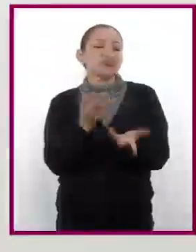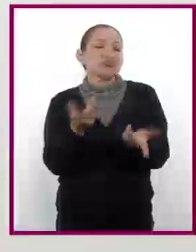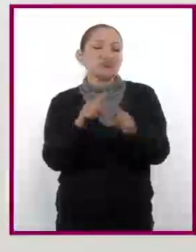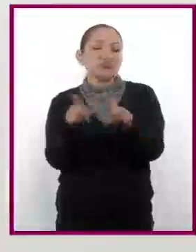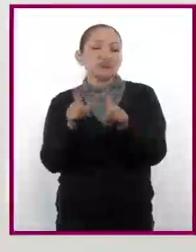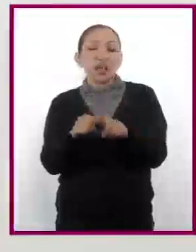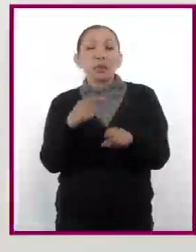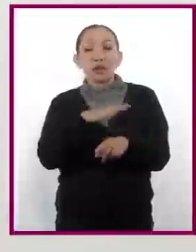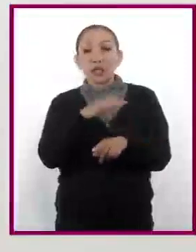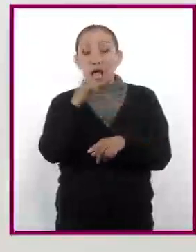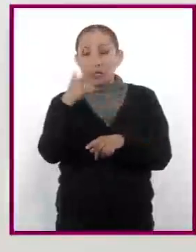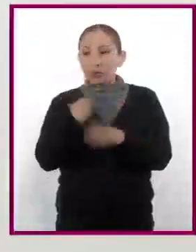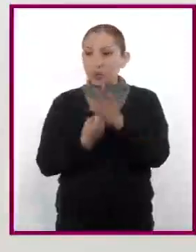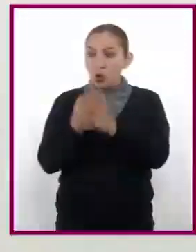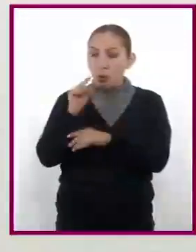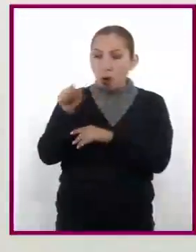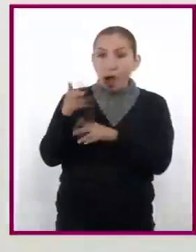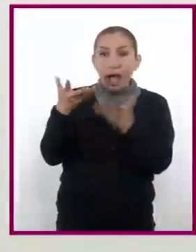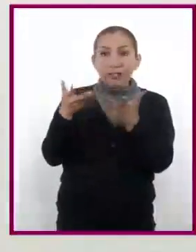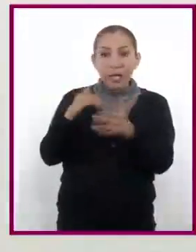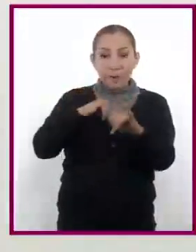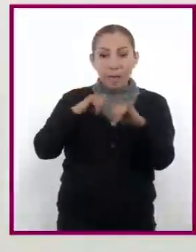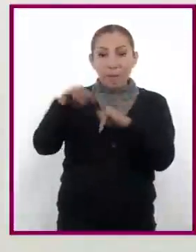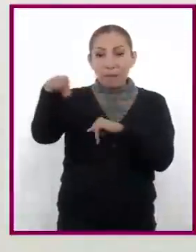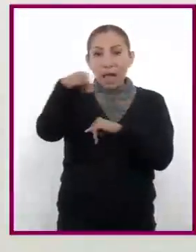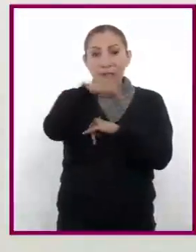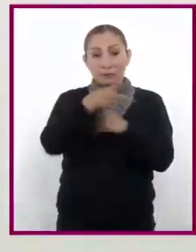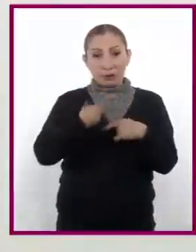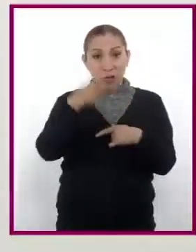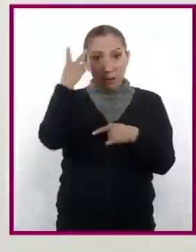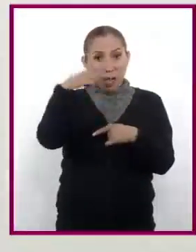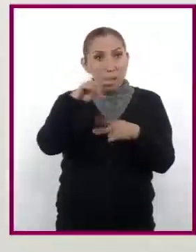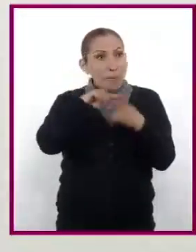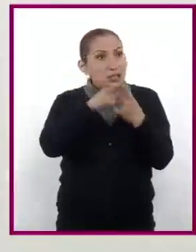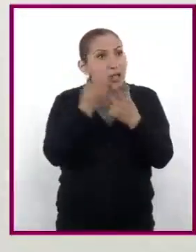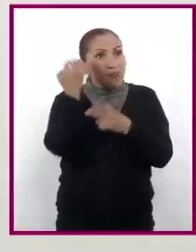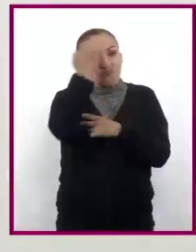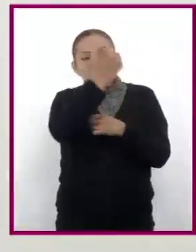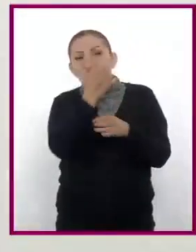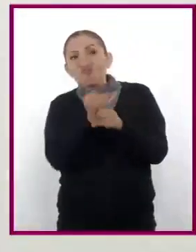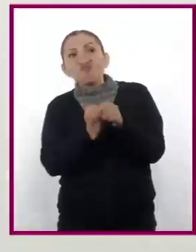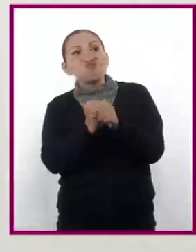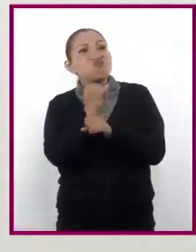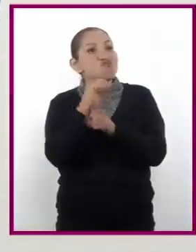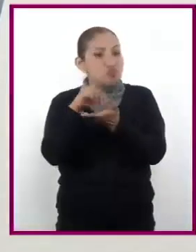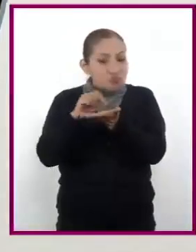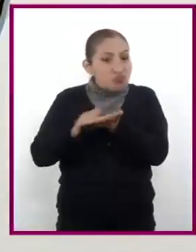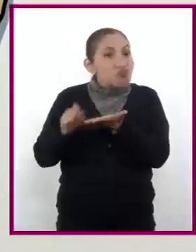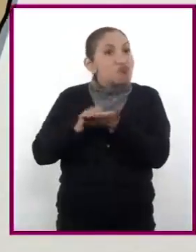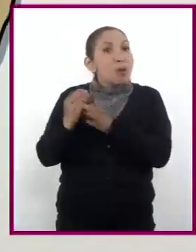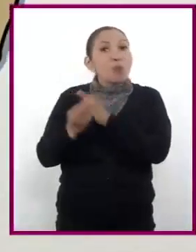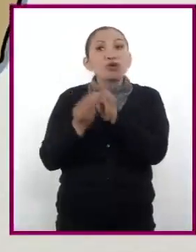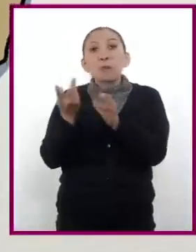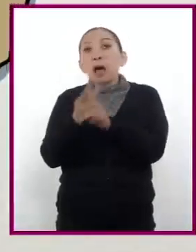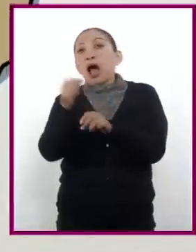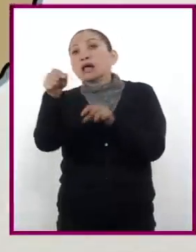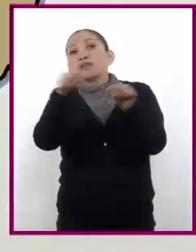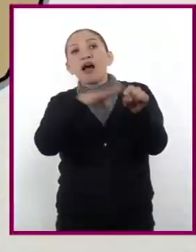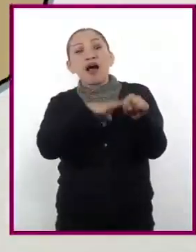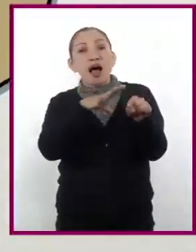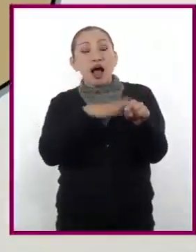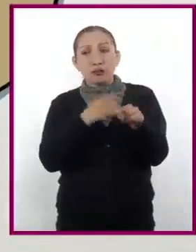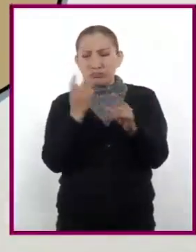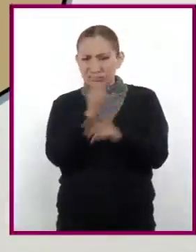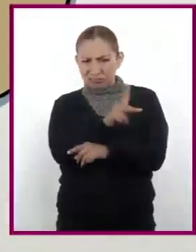época también hubo un auge en la creación de mapas. Los viajeros comenzaron a explorar y registrar el mundo y vieron que no era